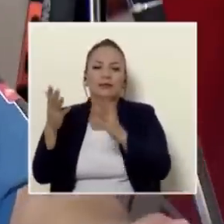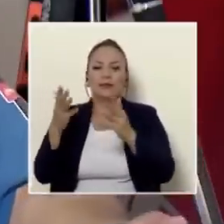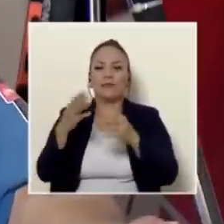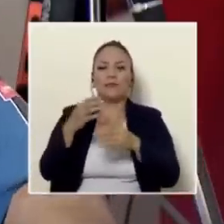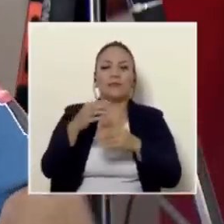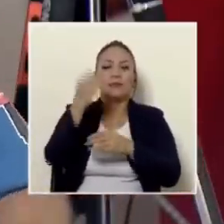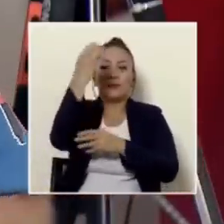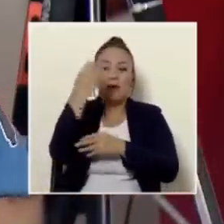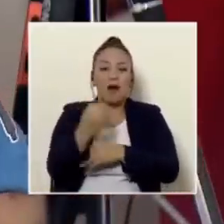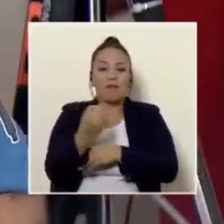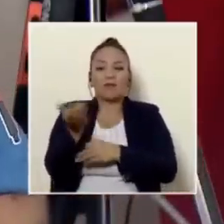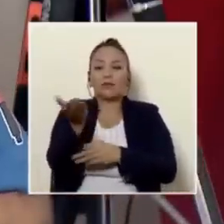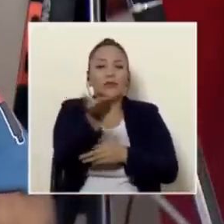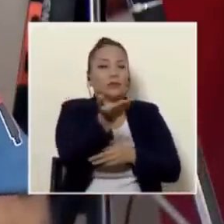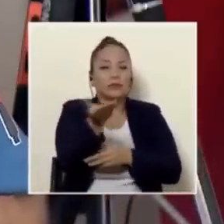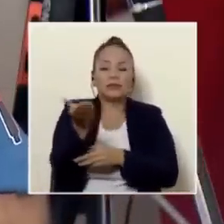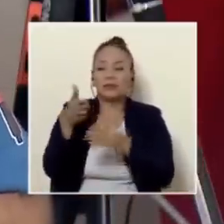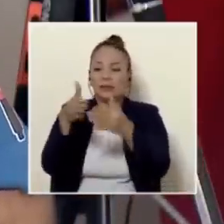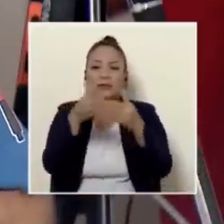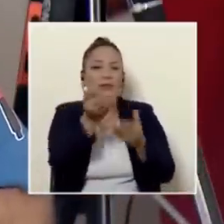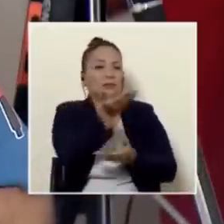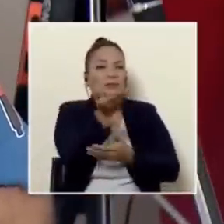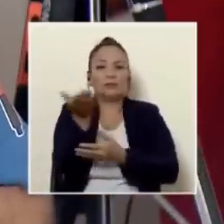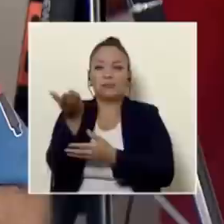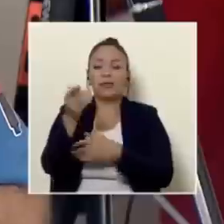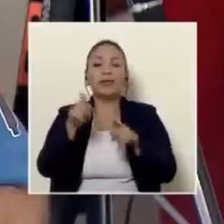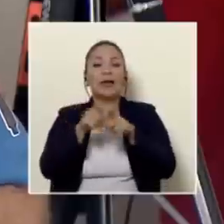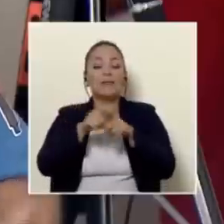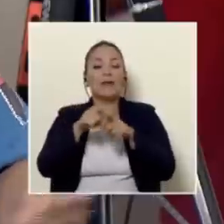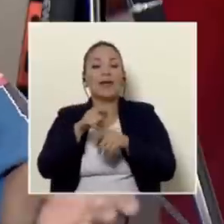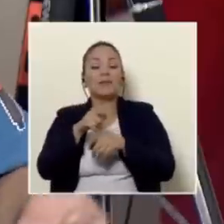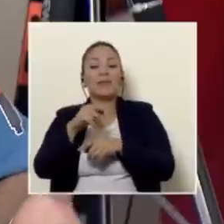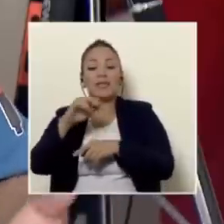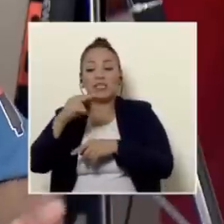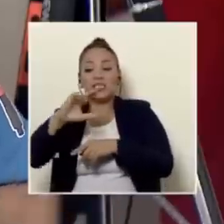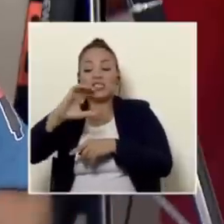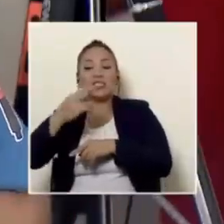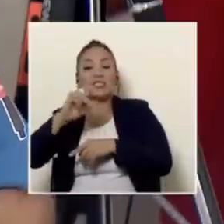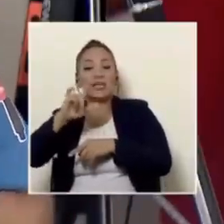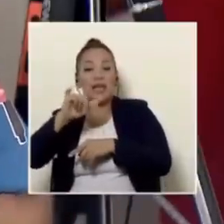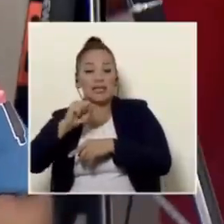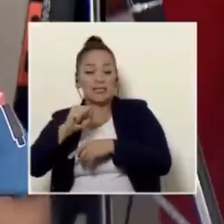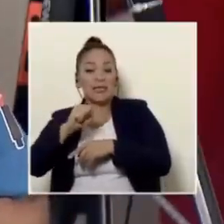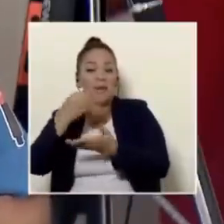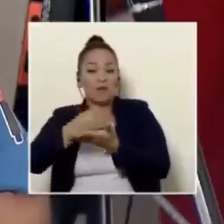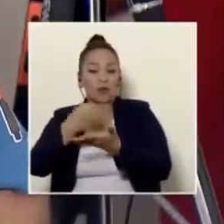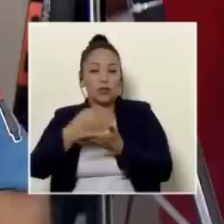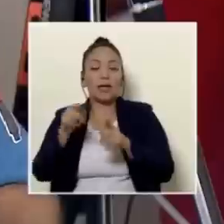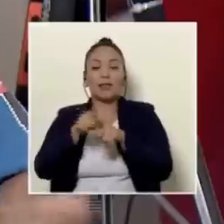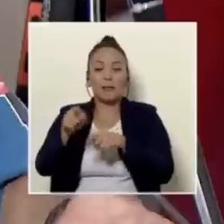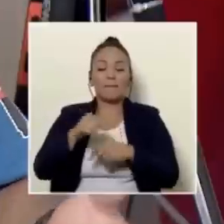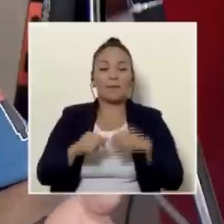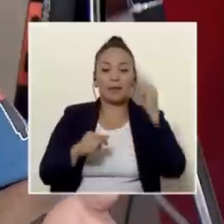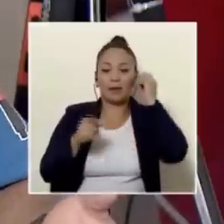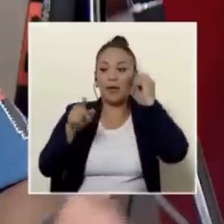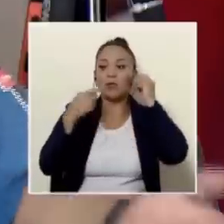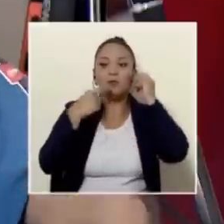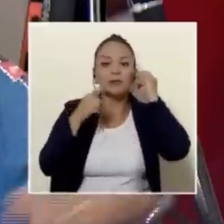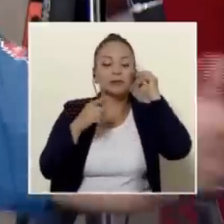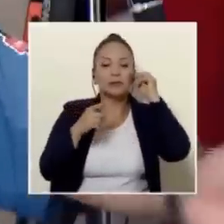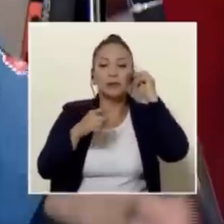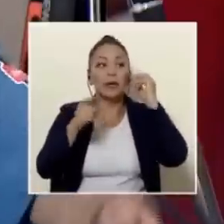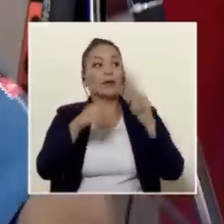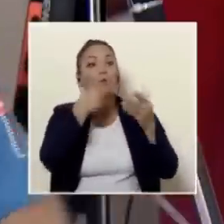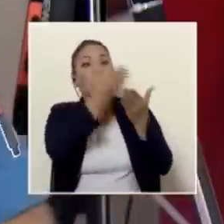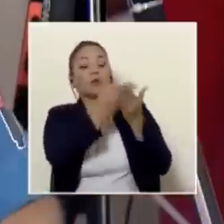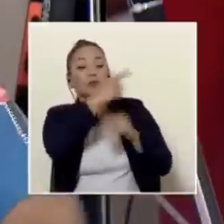semáforos, en las esquinas, y lo mismo está pasando en los chiles frontera, porque llegan y ellos dicen que están teniendo trabas para pasar a